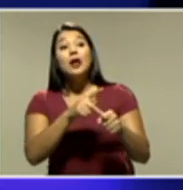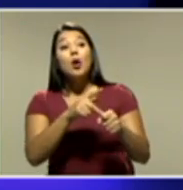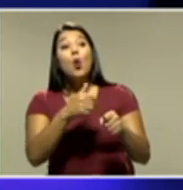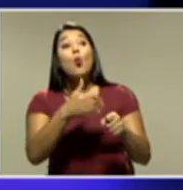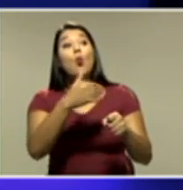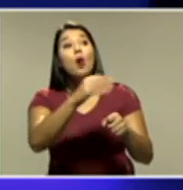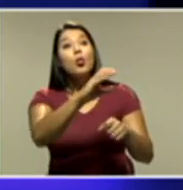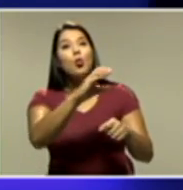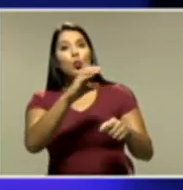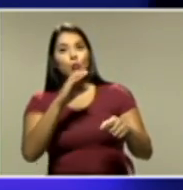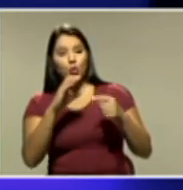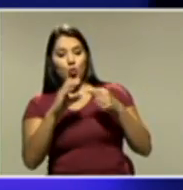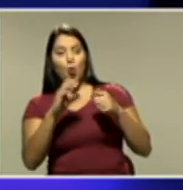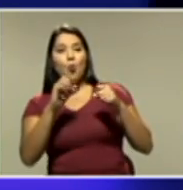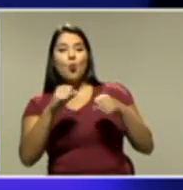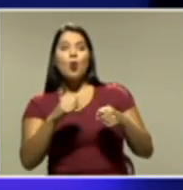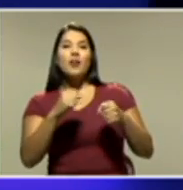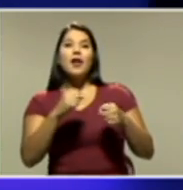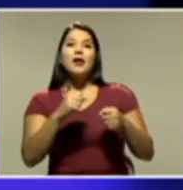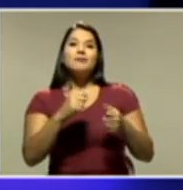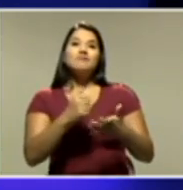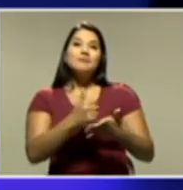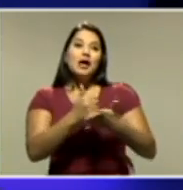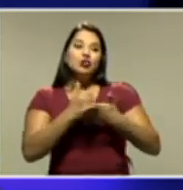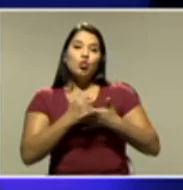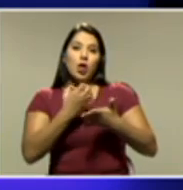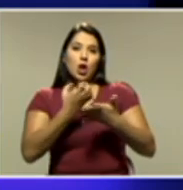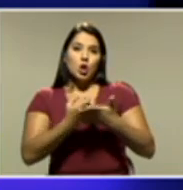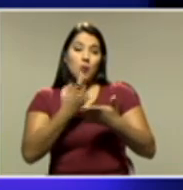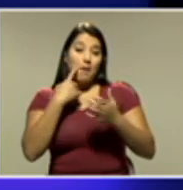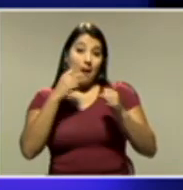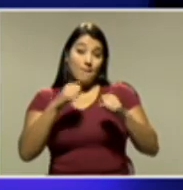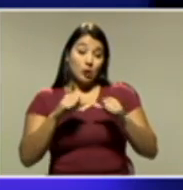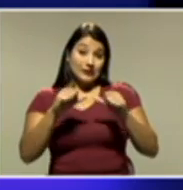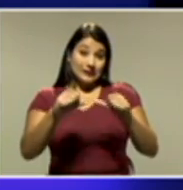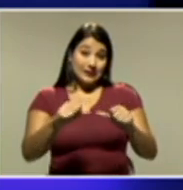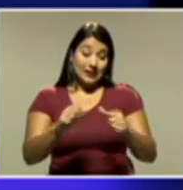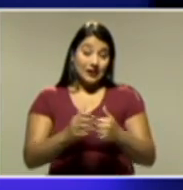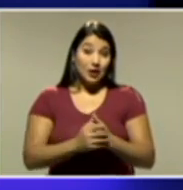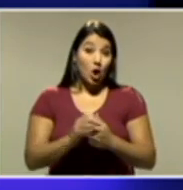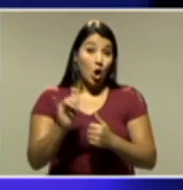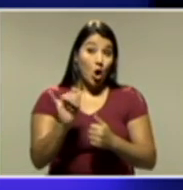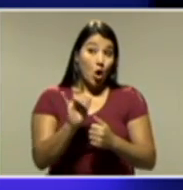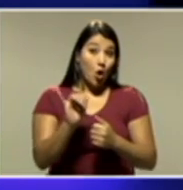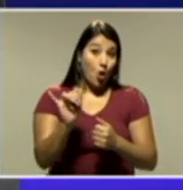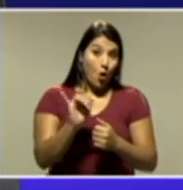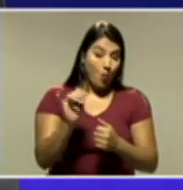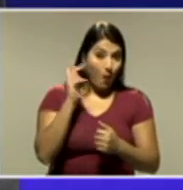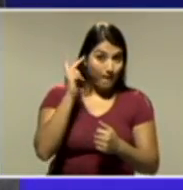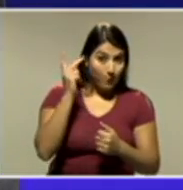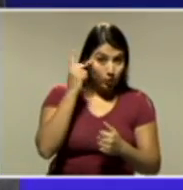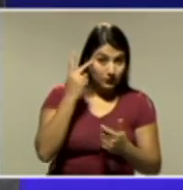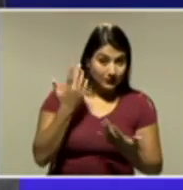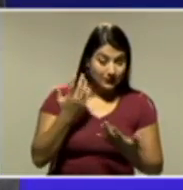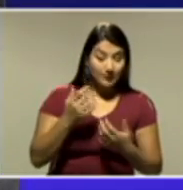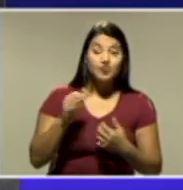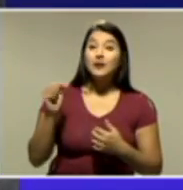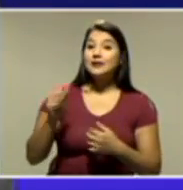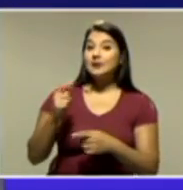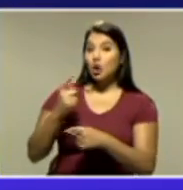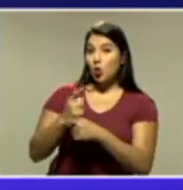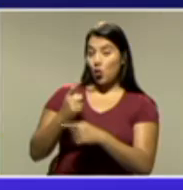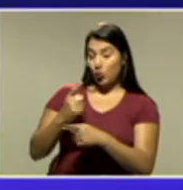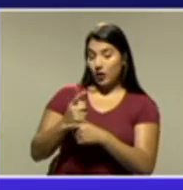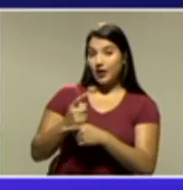financiamiento algo de músculo político para seguir su vida partidaria. Así es. La contribución del Estado a la política en